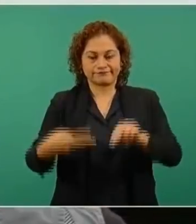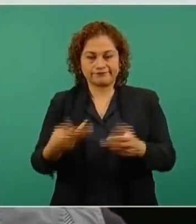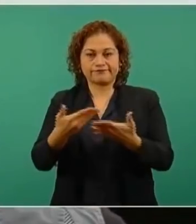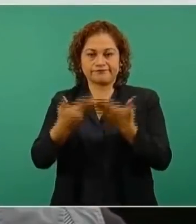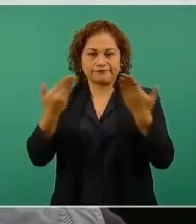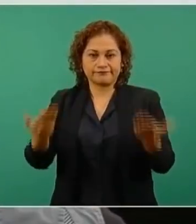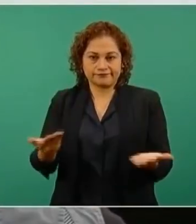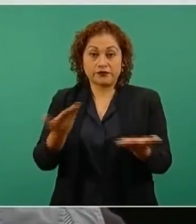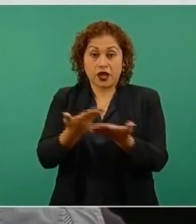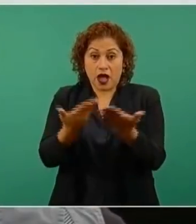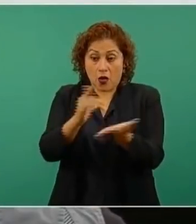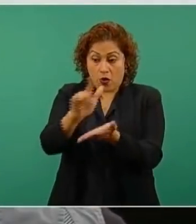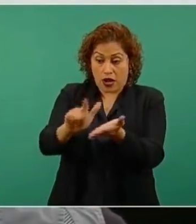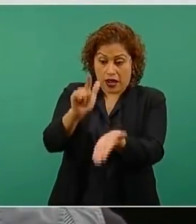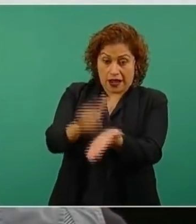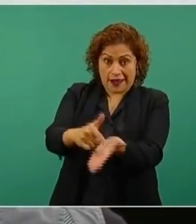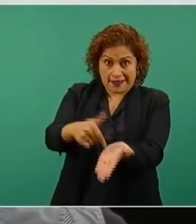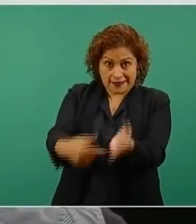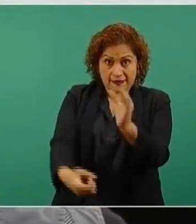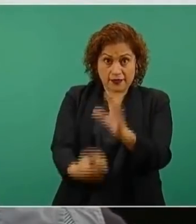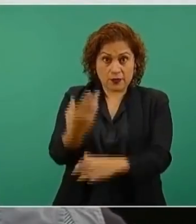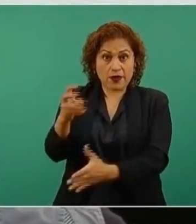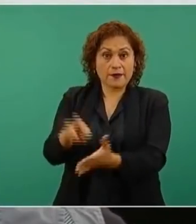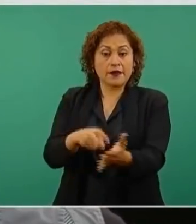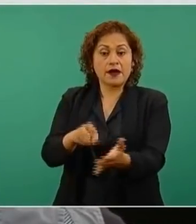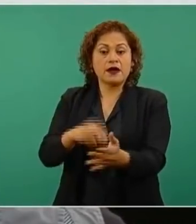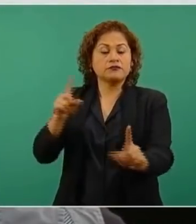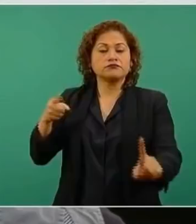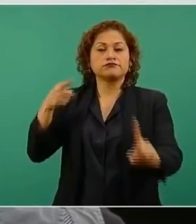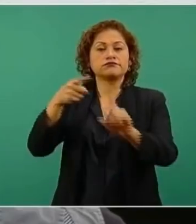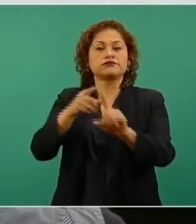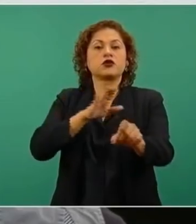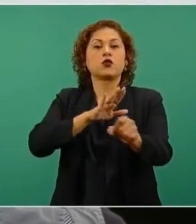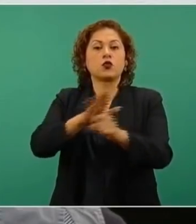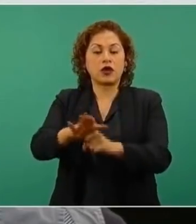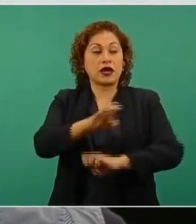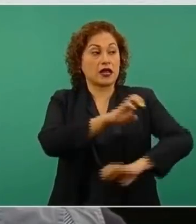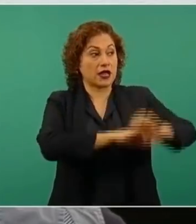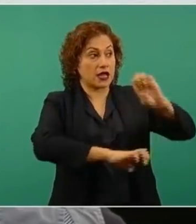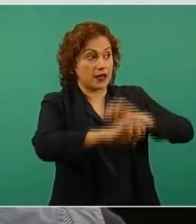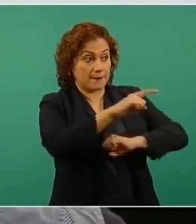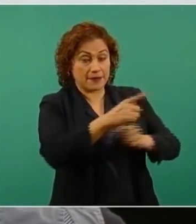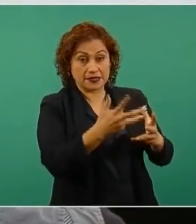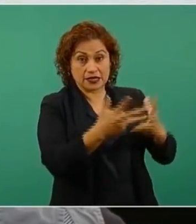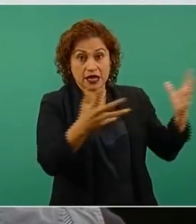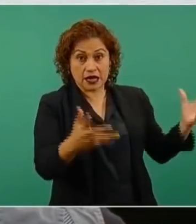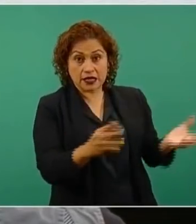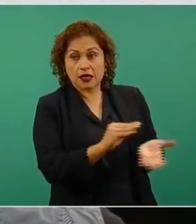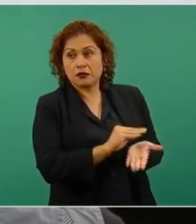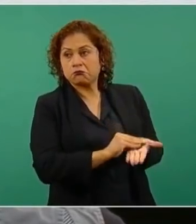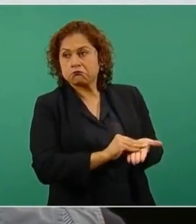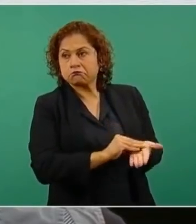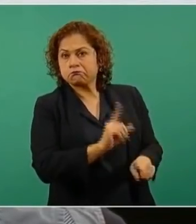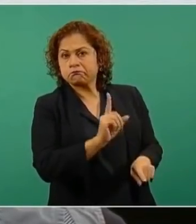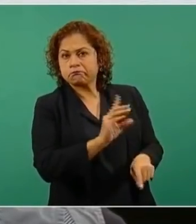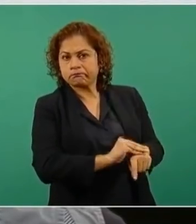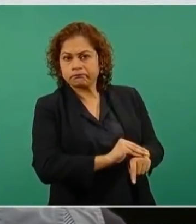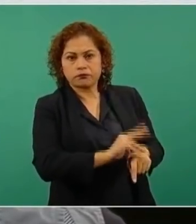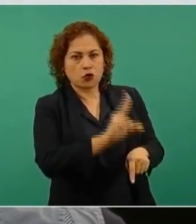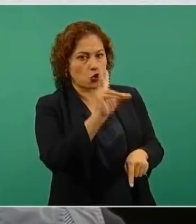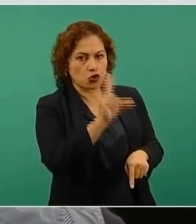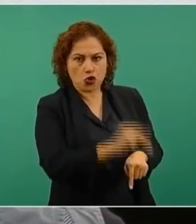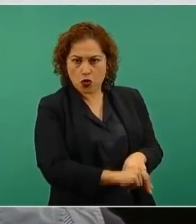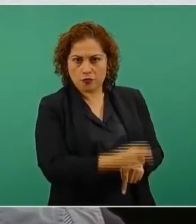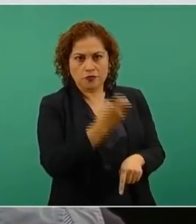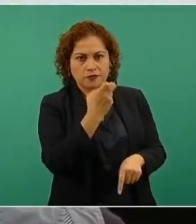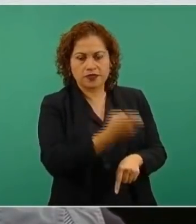¿hacia dónde y en qué sentido? Eliminando los subsidios a las grandes corporaciones y garantizando a la población que no